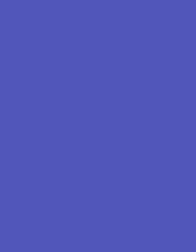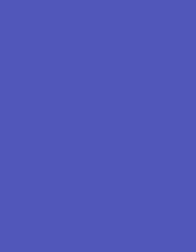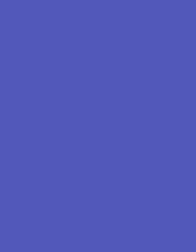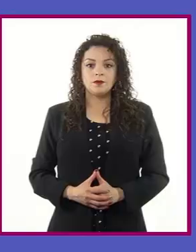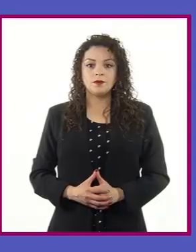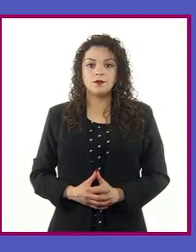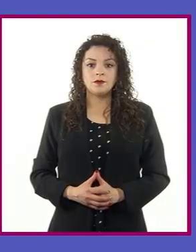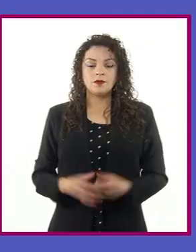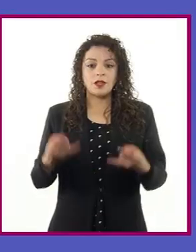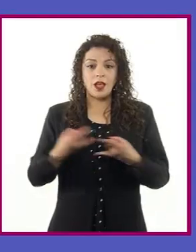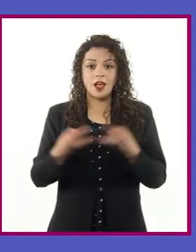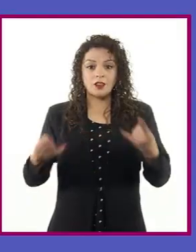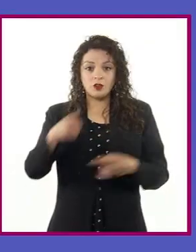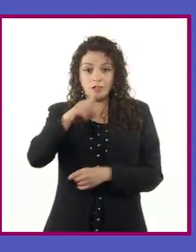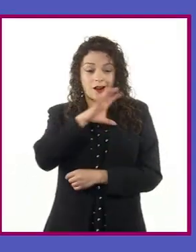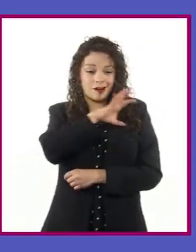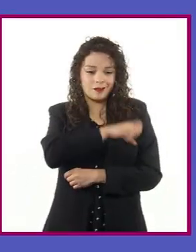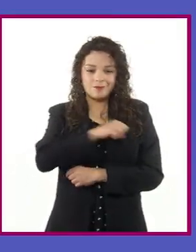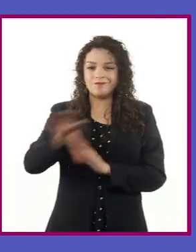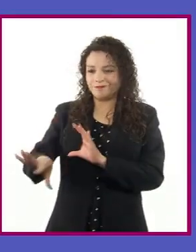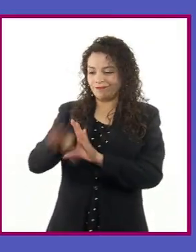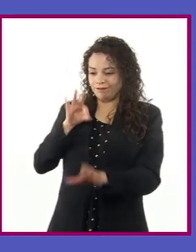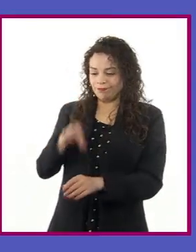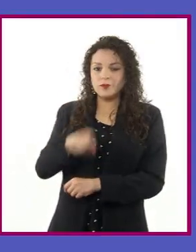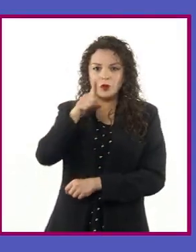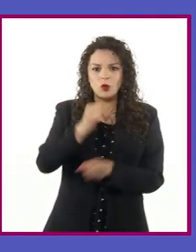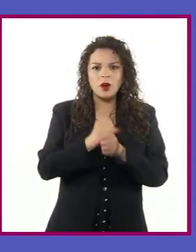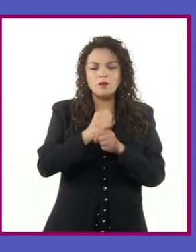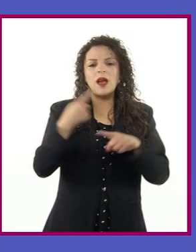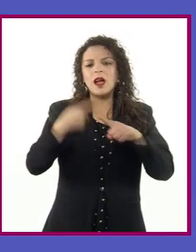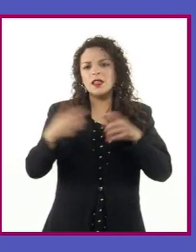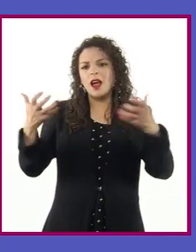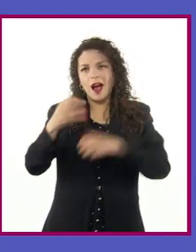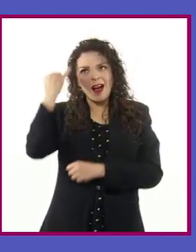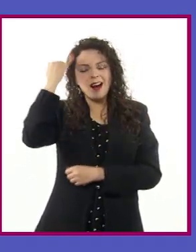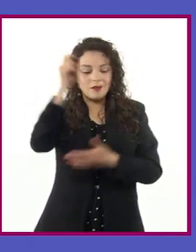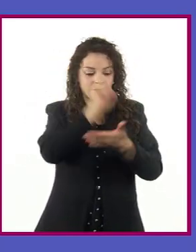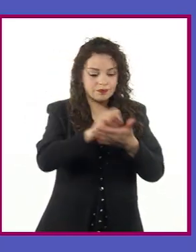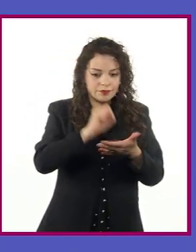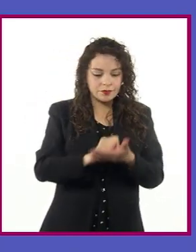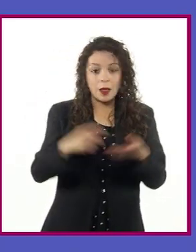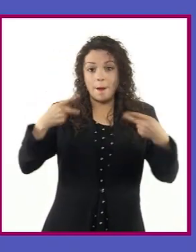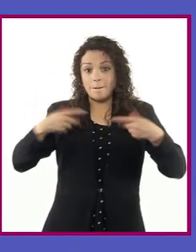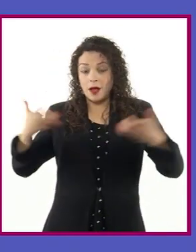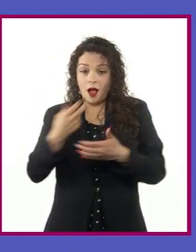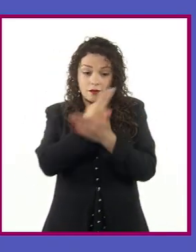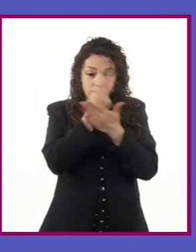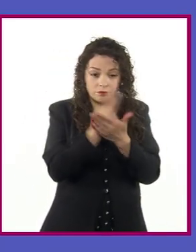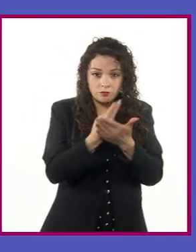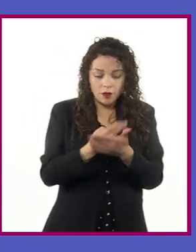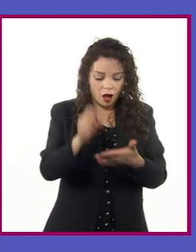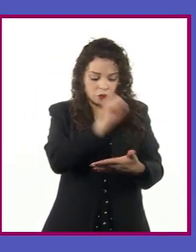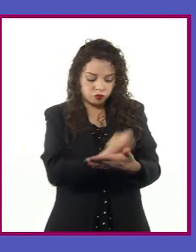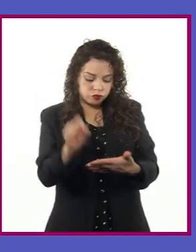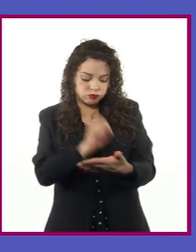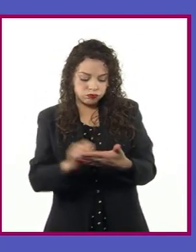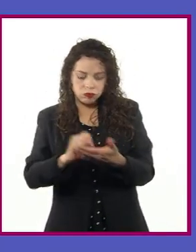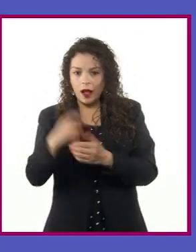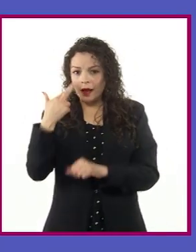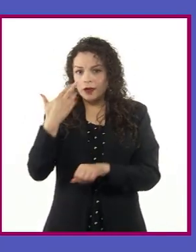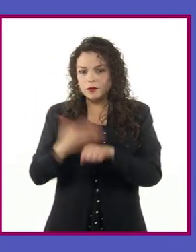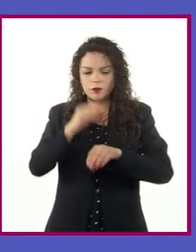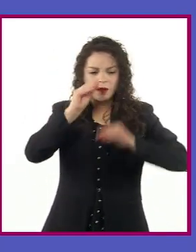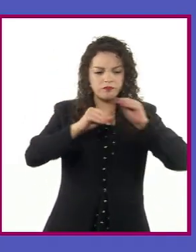Elige tu historieta preferida. Investiga quiénes son sus autores, el dibujante, el escritor, el encargado del